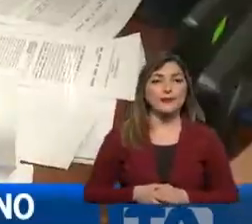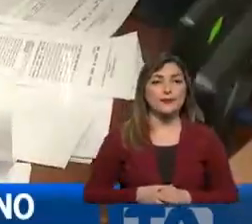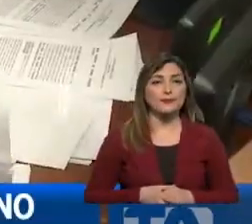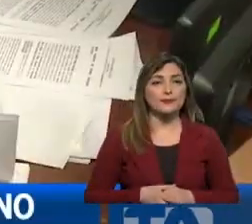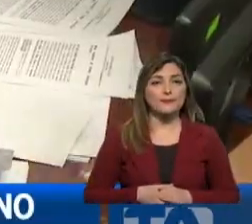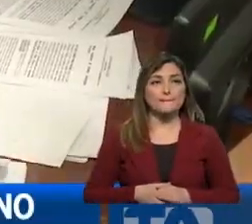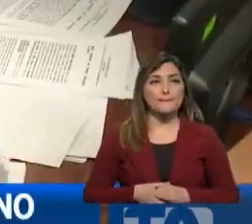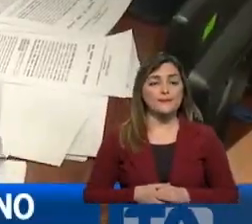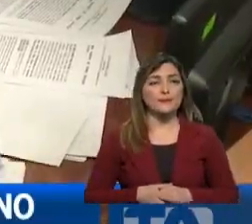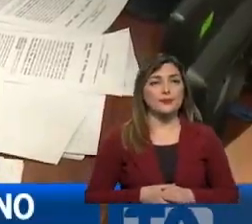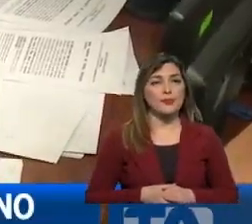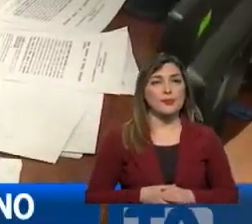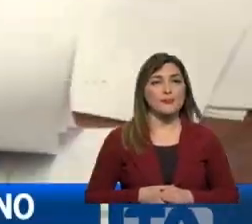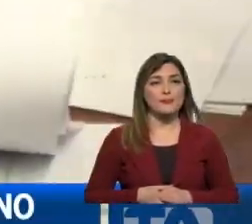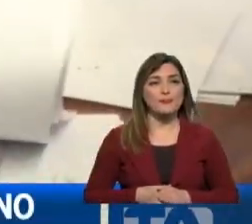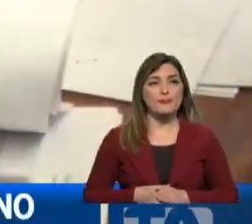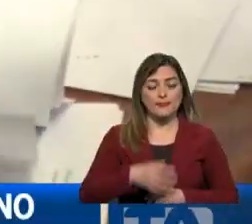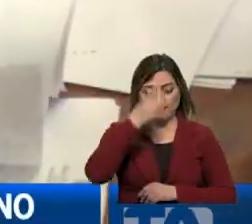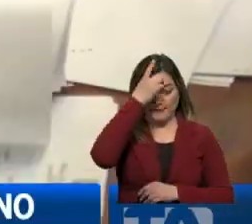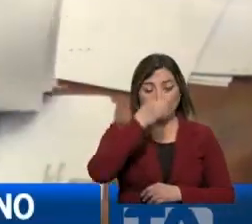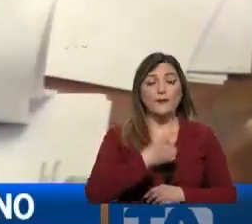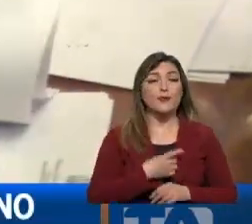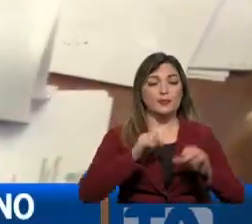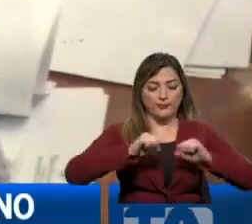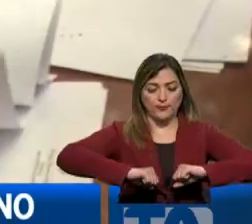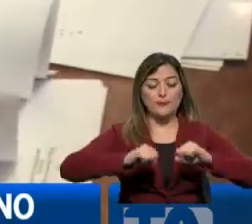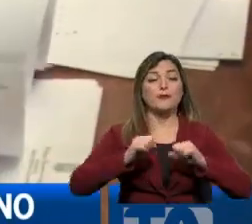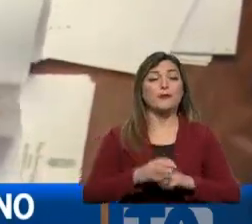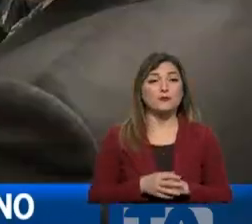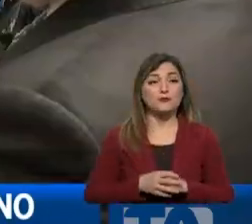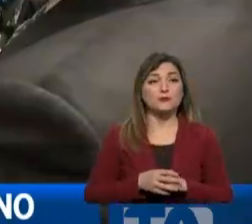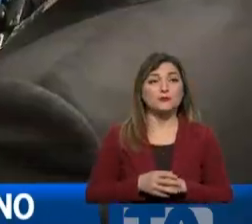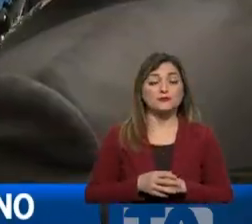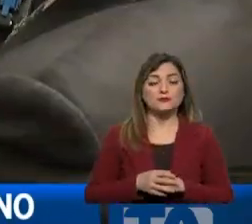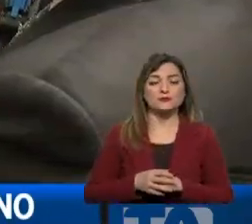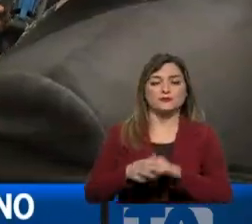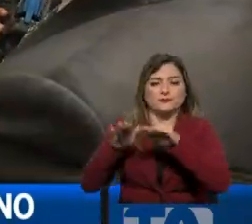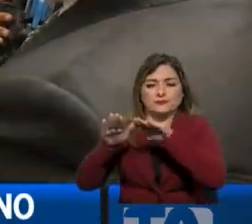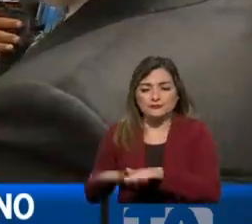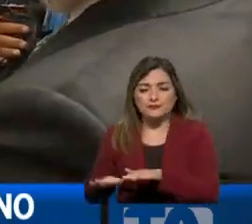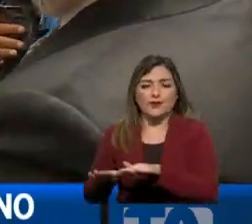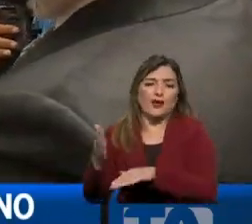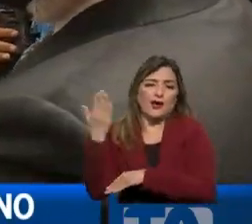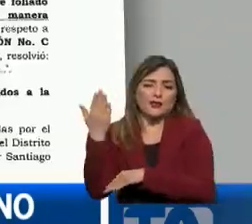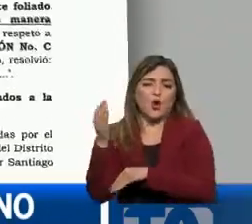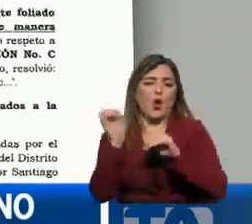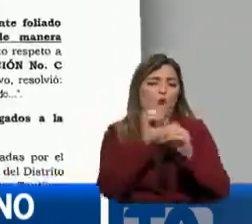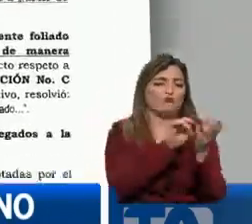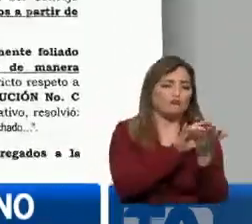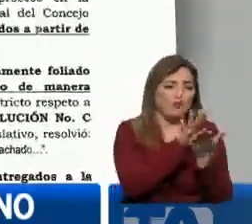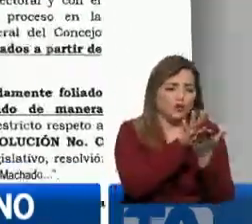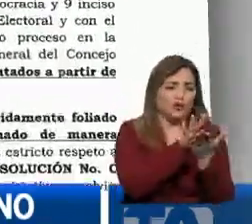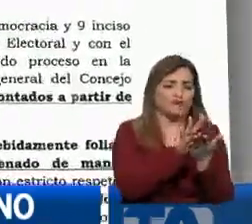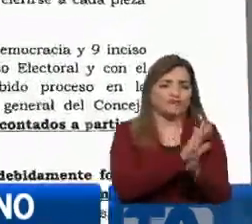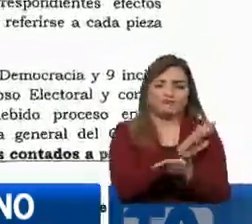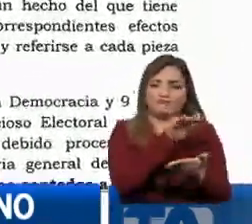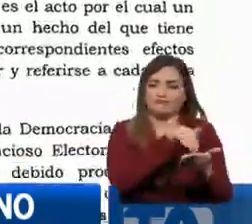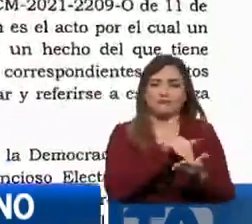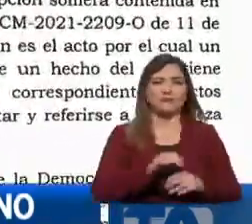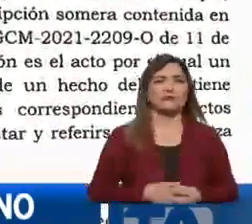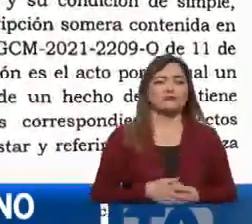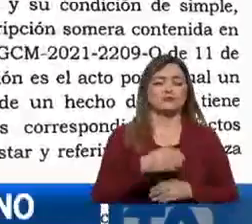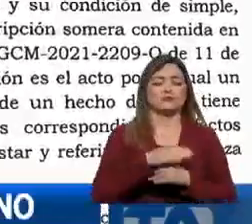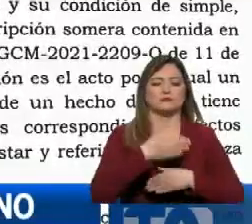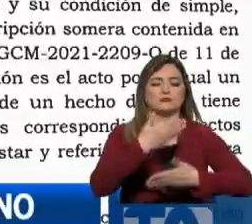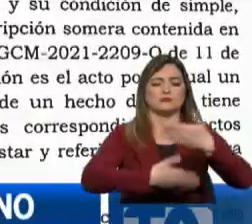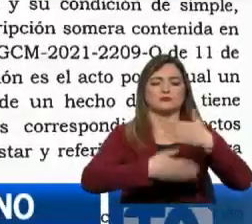Sin embargo, esta decisión que podría ratificar o anular la remoción del burgomaestre aún está lejos de llegar. En un documento de 6 páginas,